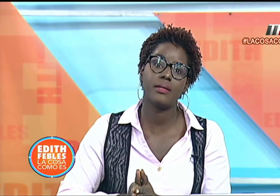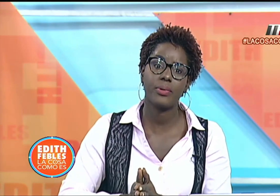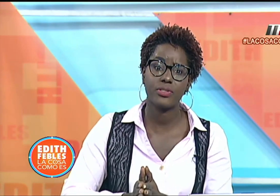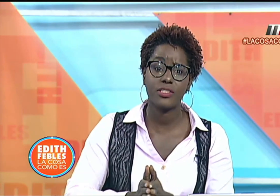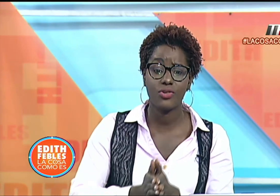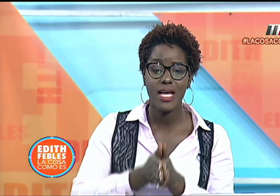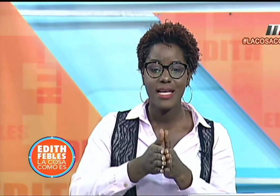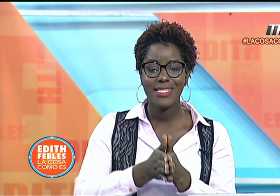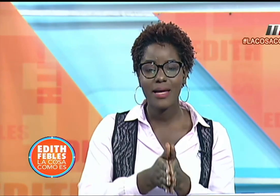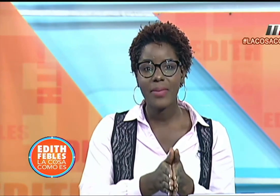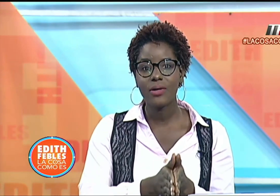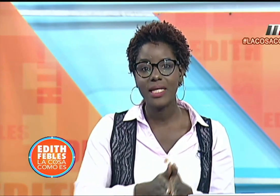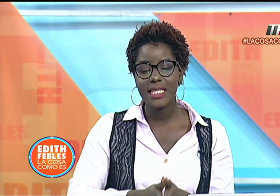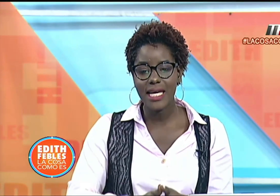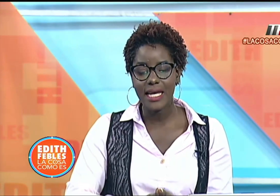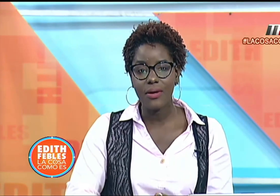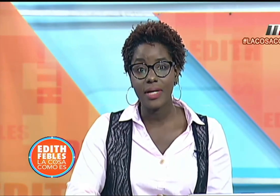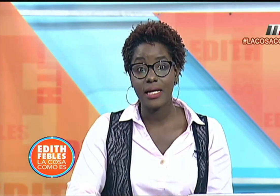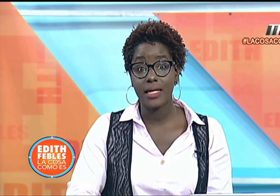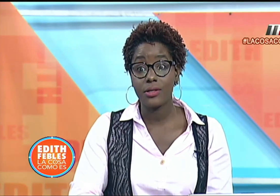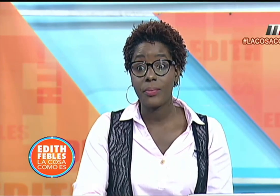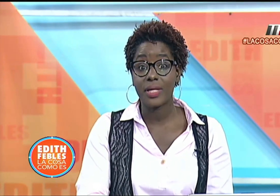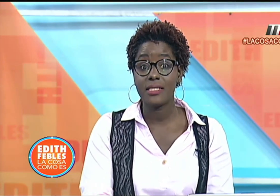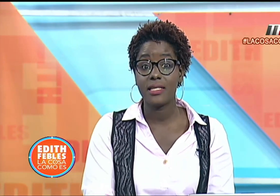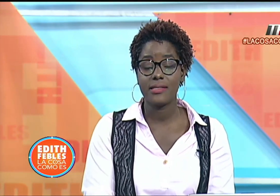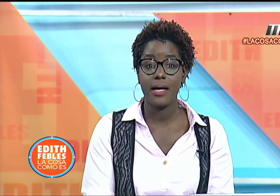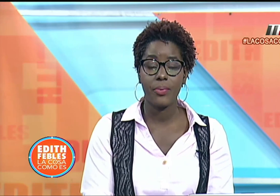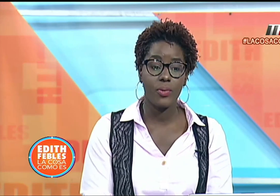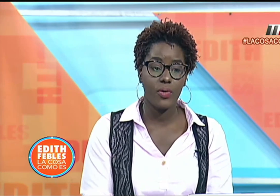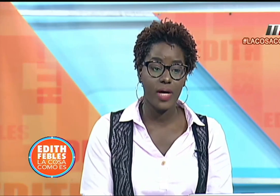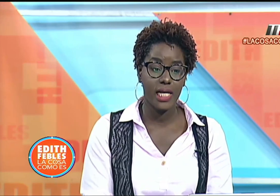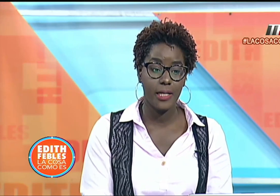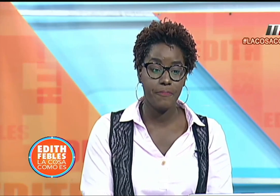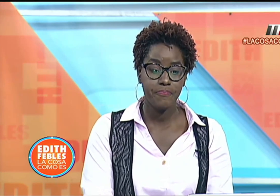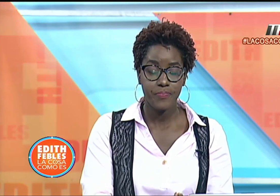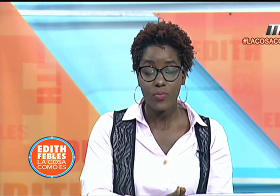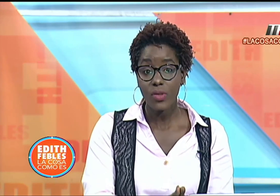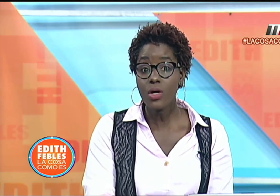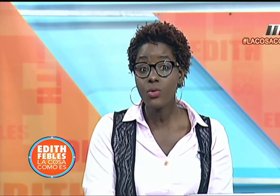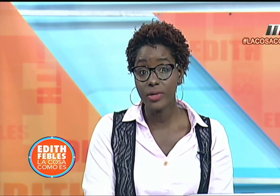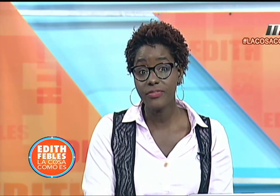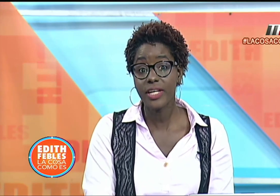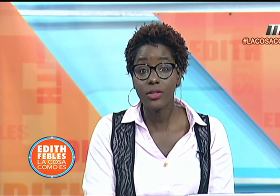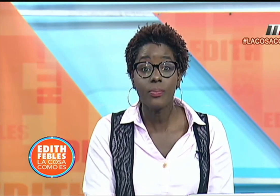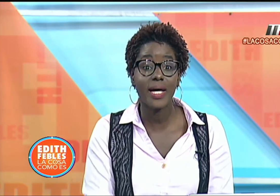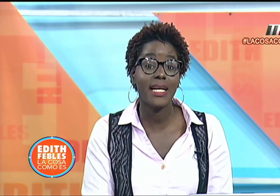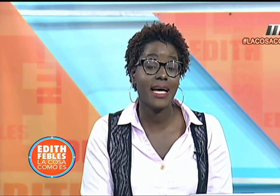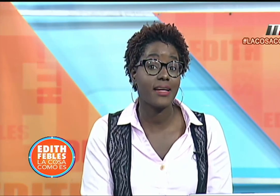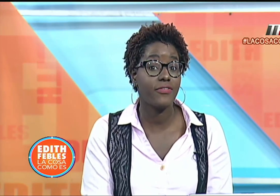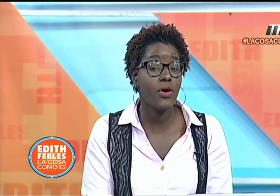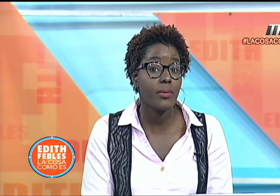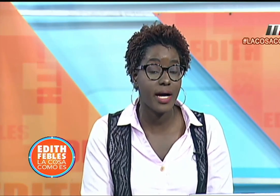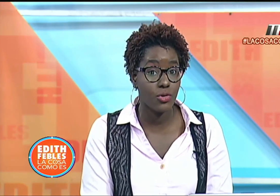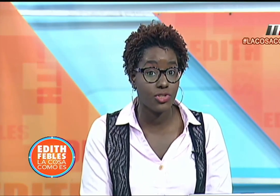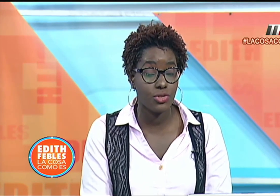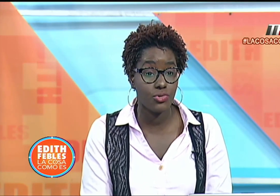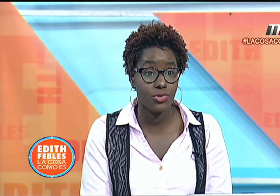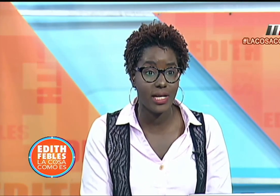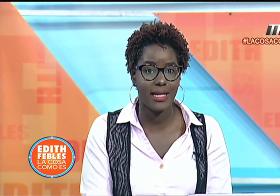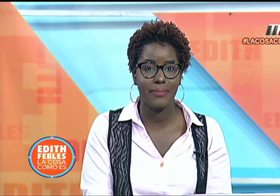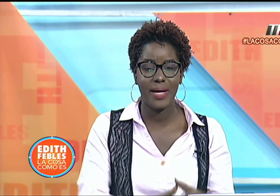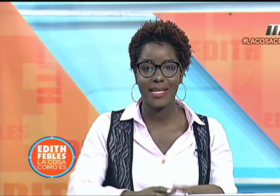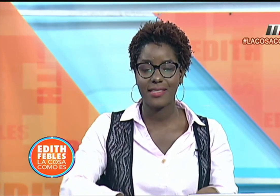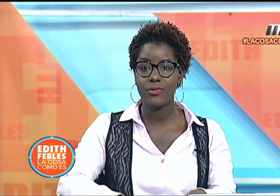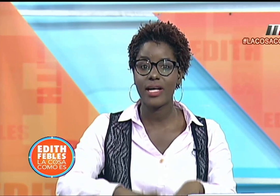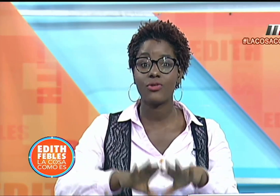sobre este proceso. Sin embargo, él tiene ahora el reto, porque en Chile se aprobó un referendo para la reforma